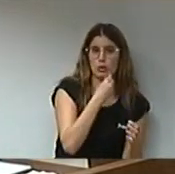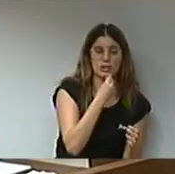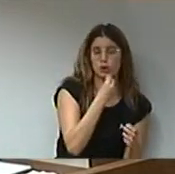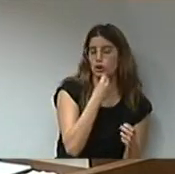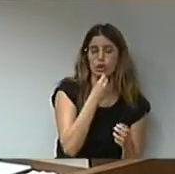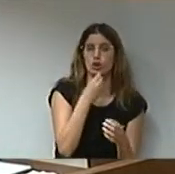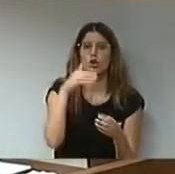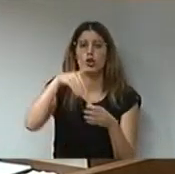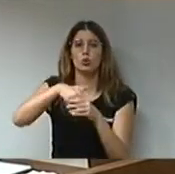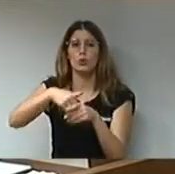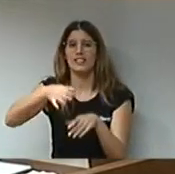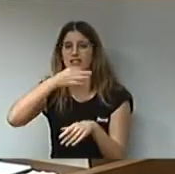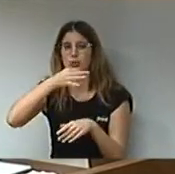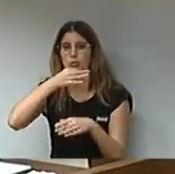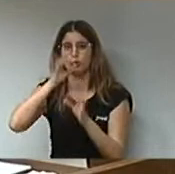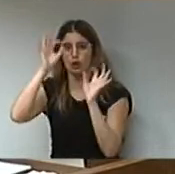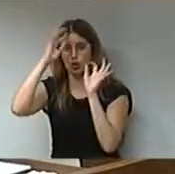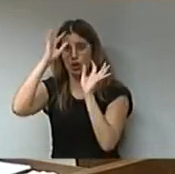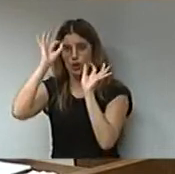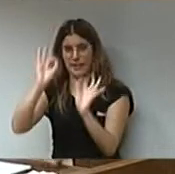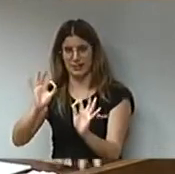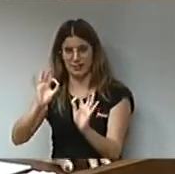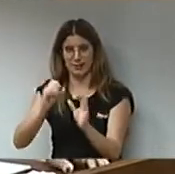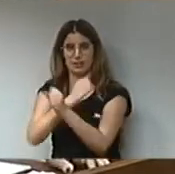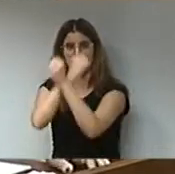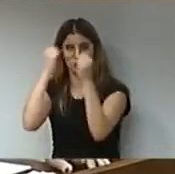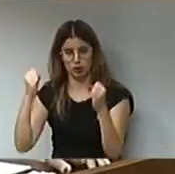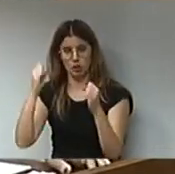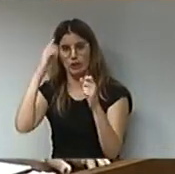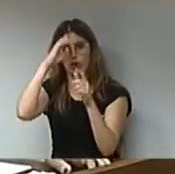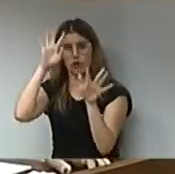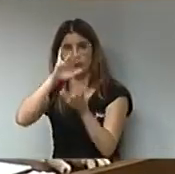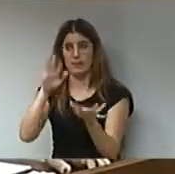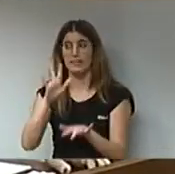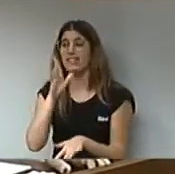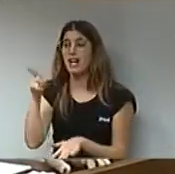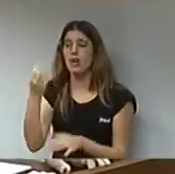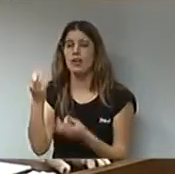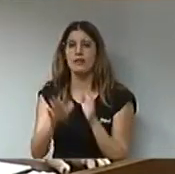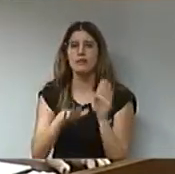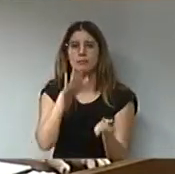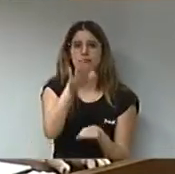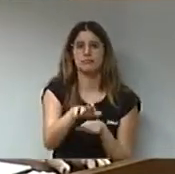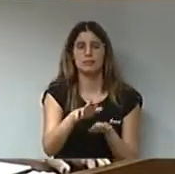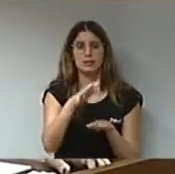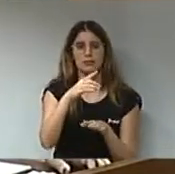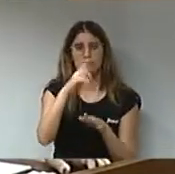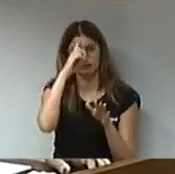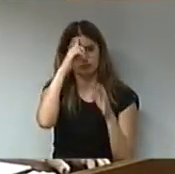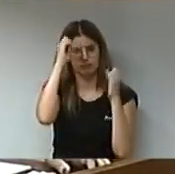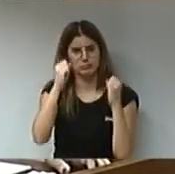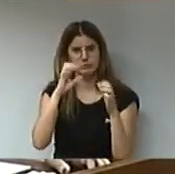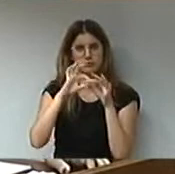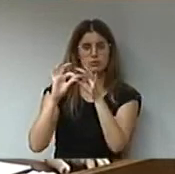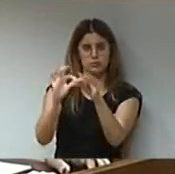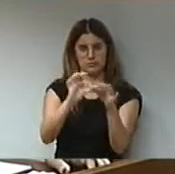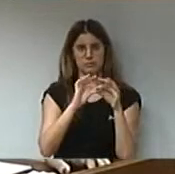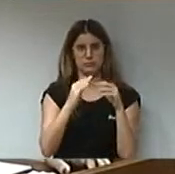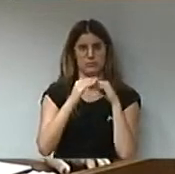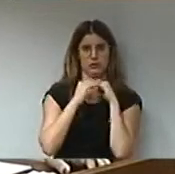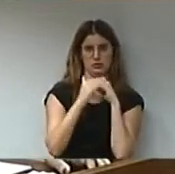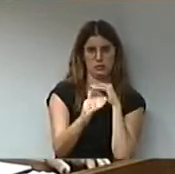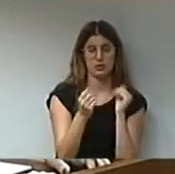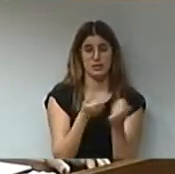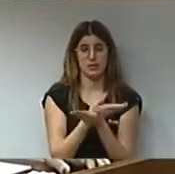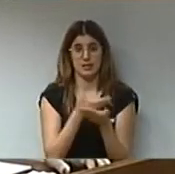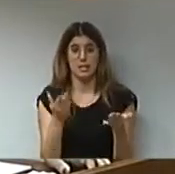y convincente. Señor Puig, ha llegado el tiempo de dar un paso a la coherencia, a la solidez y a la credibilidad. Pasemos